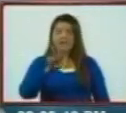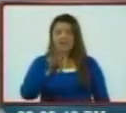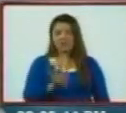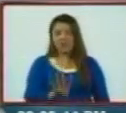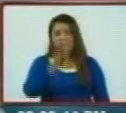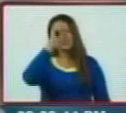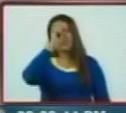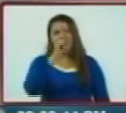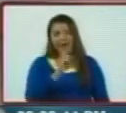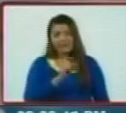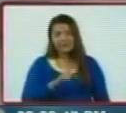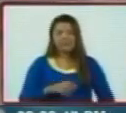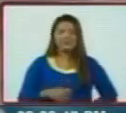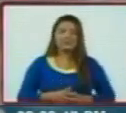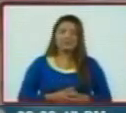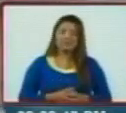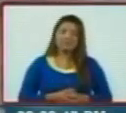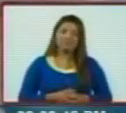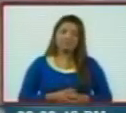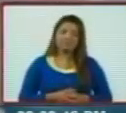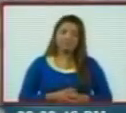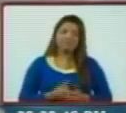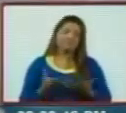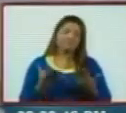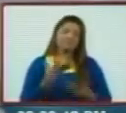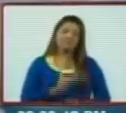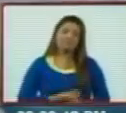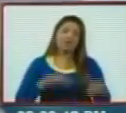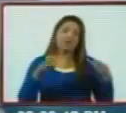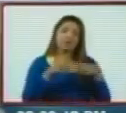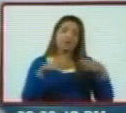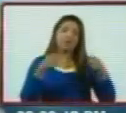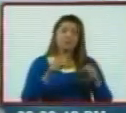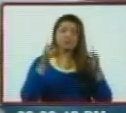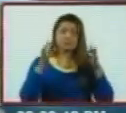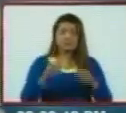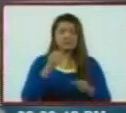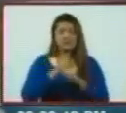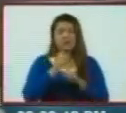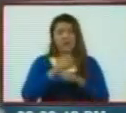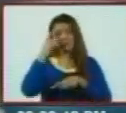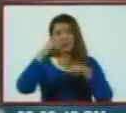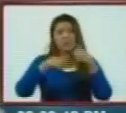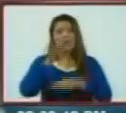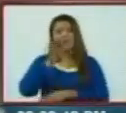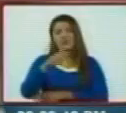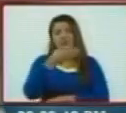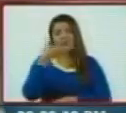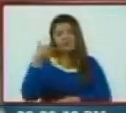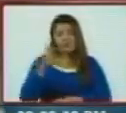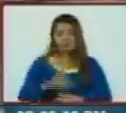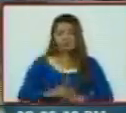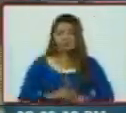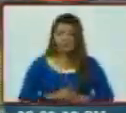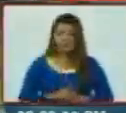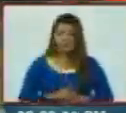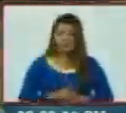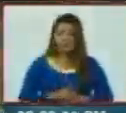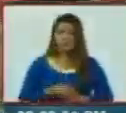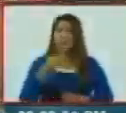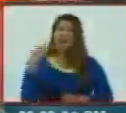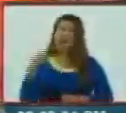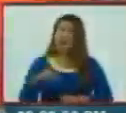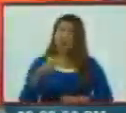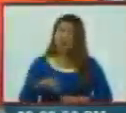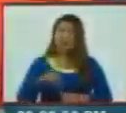edad, hecho que luta al gremio de quienes honestamente trabajan día a día por un futuro mejor. Este joven se